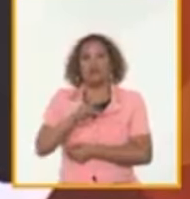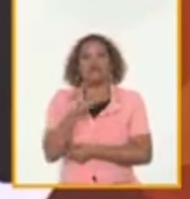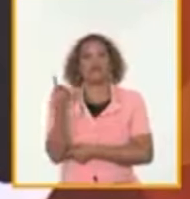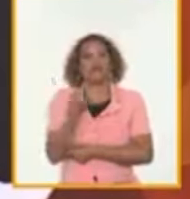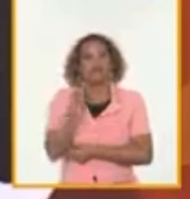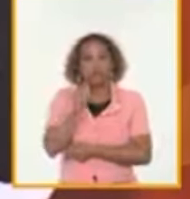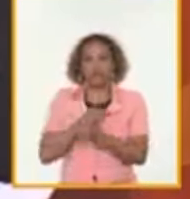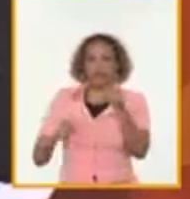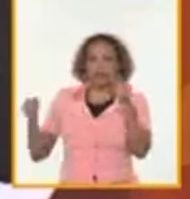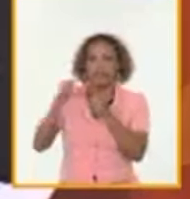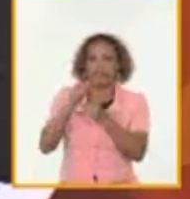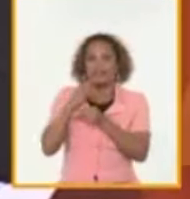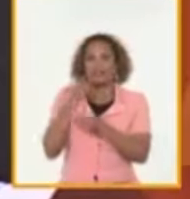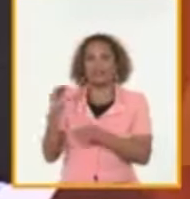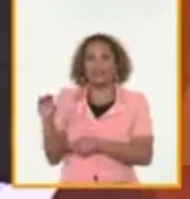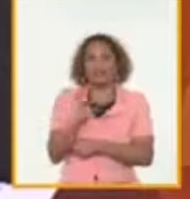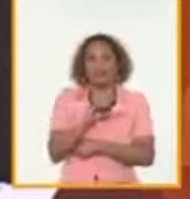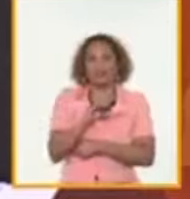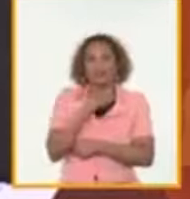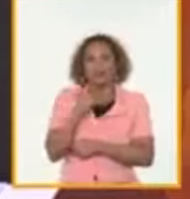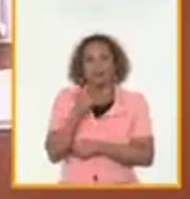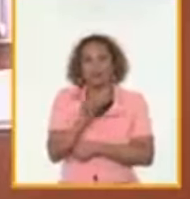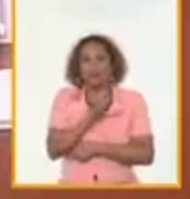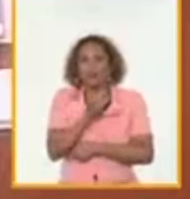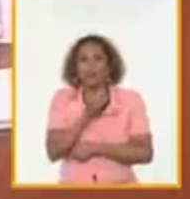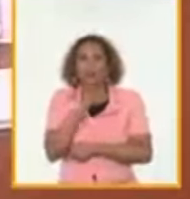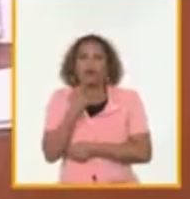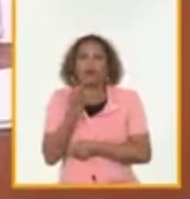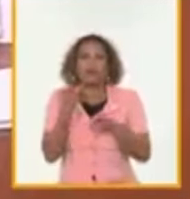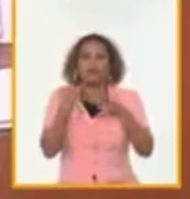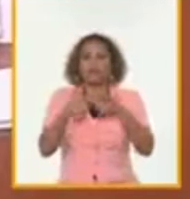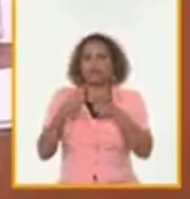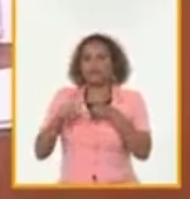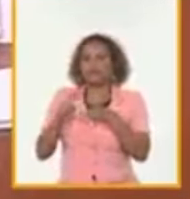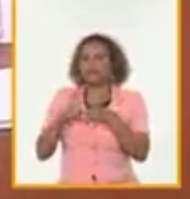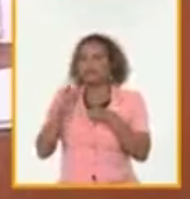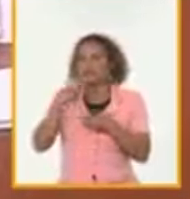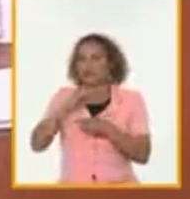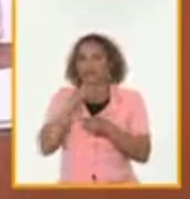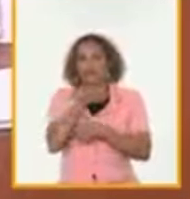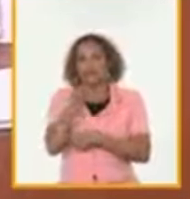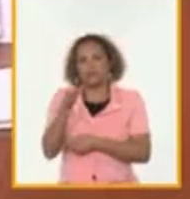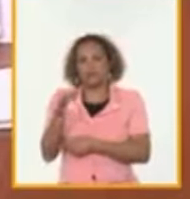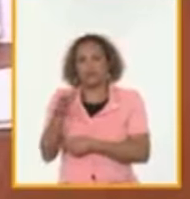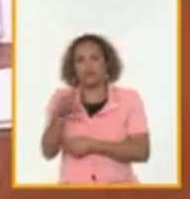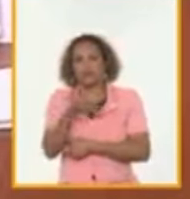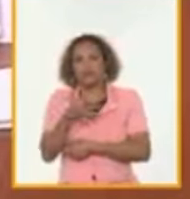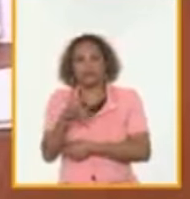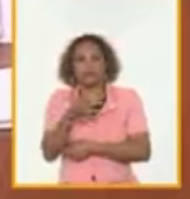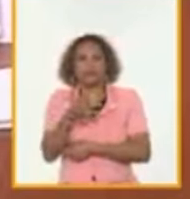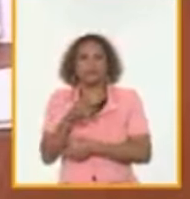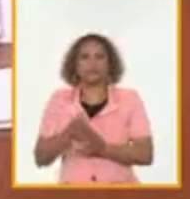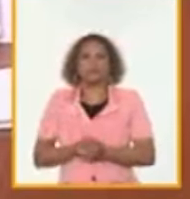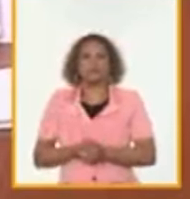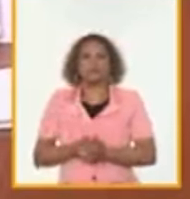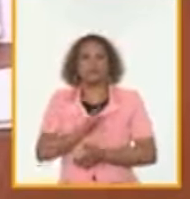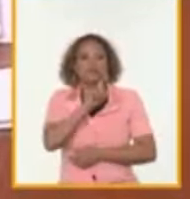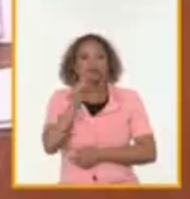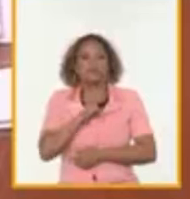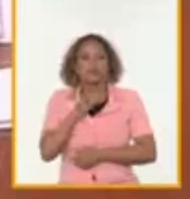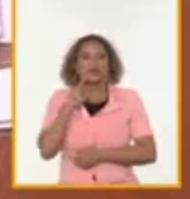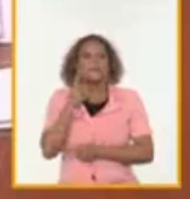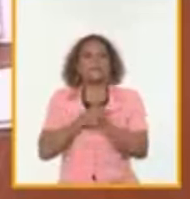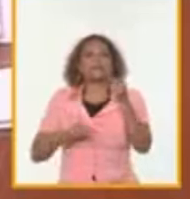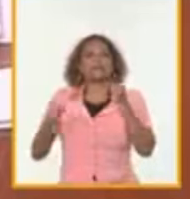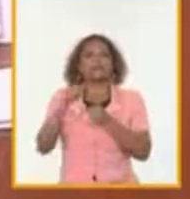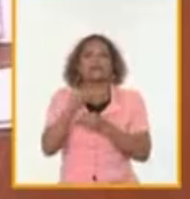supuesto dentro del presupuesto de este territorio como lo tiene en todo el país gobernadora Cuáles son hoy las principales realizaciones en